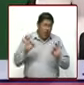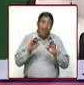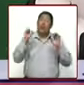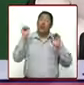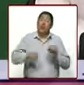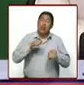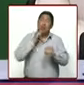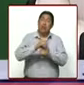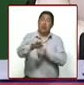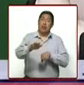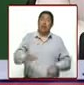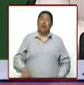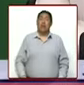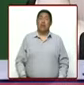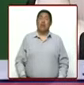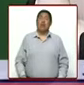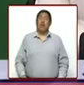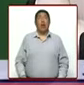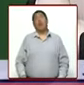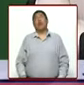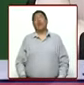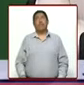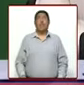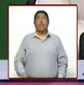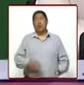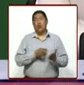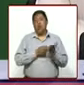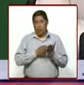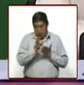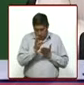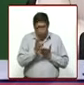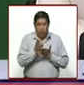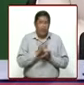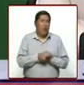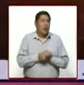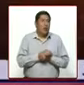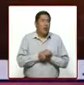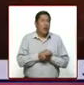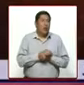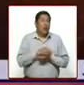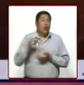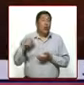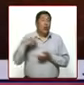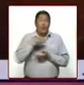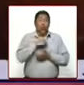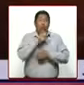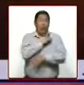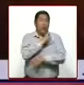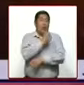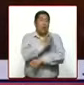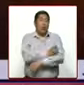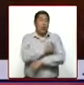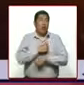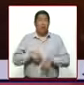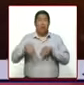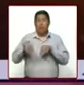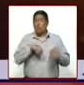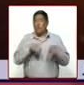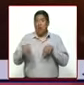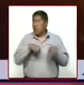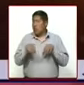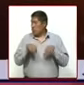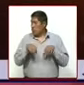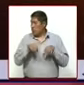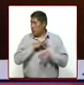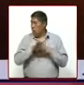llegado? Mire, yo quiero ser sincero, ¿no? Nosotros como autoridad hemos hecho y